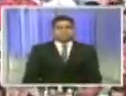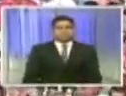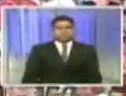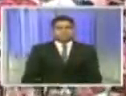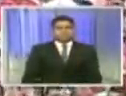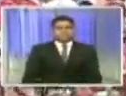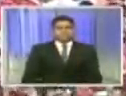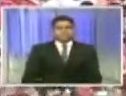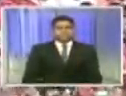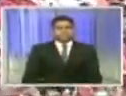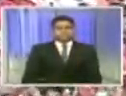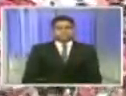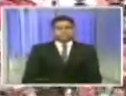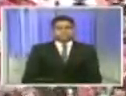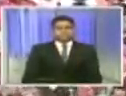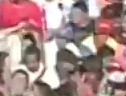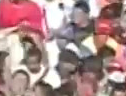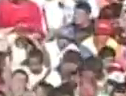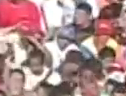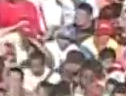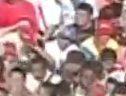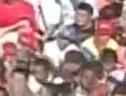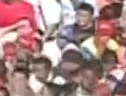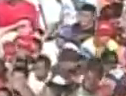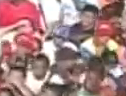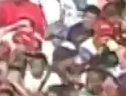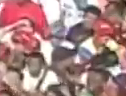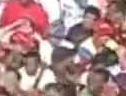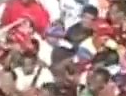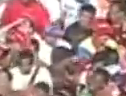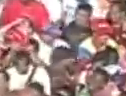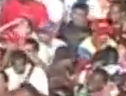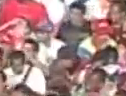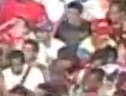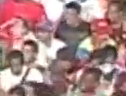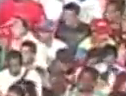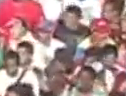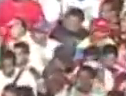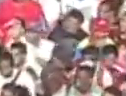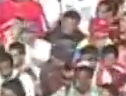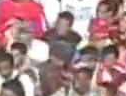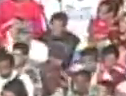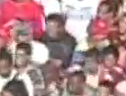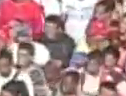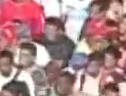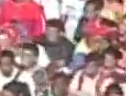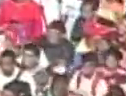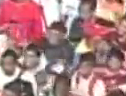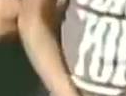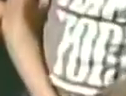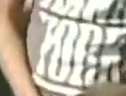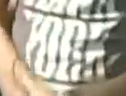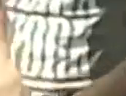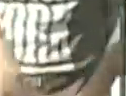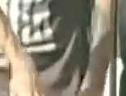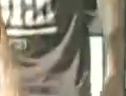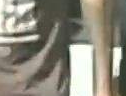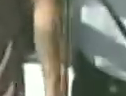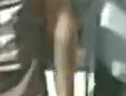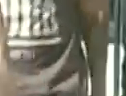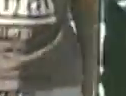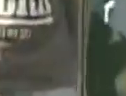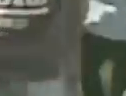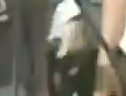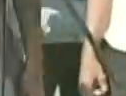Siente, aquí estamos los jóvenes del barrio, los poetas callejeros, los músicos de siempre. La lucha y la guerra es de clase y